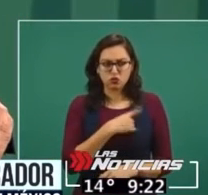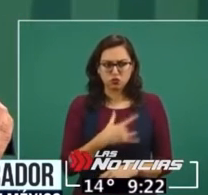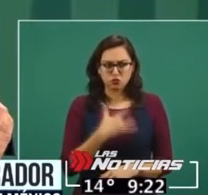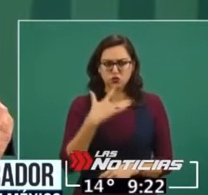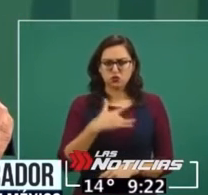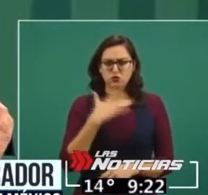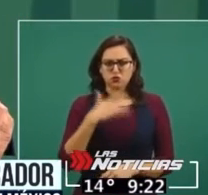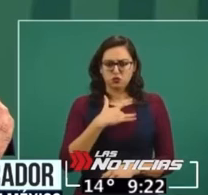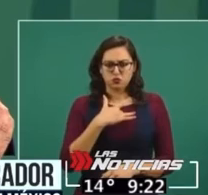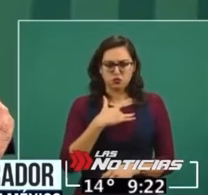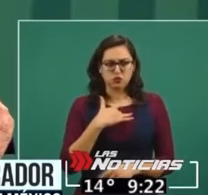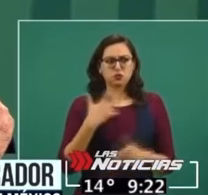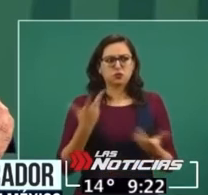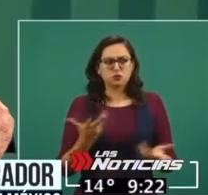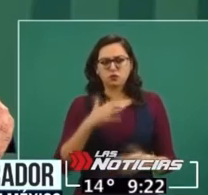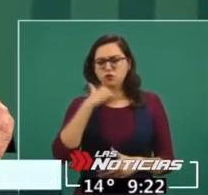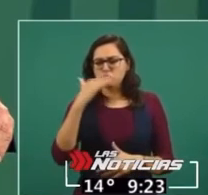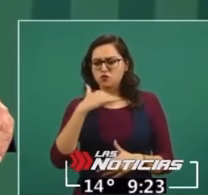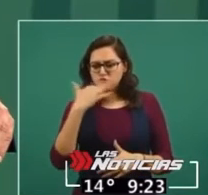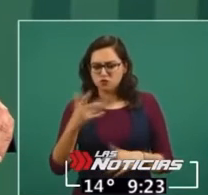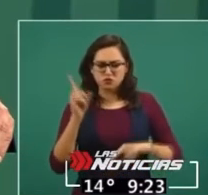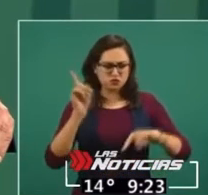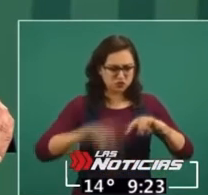desde luego la corrupción